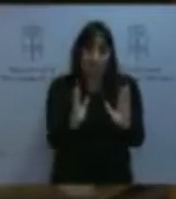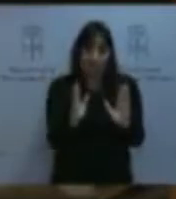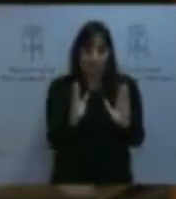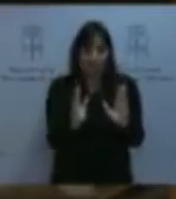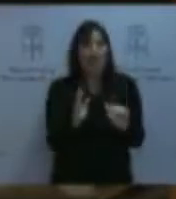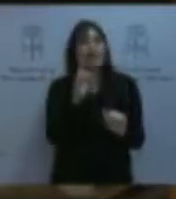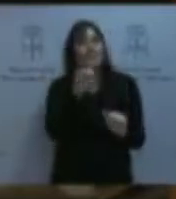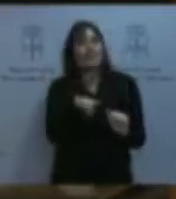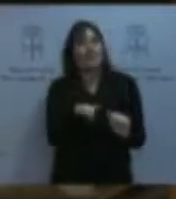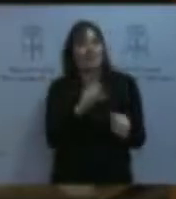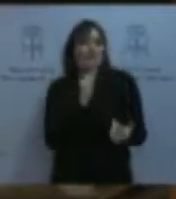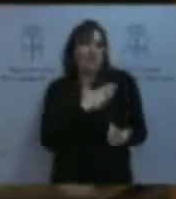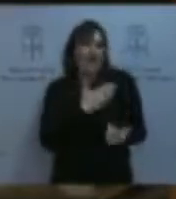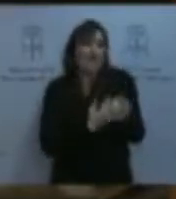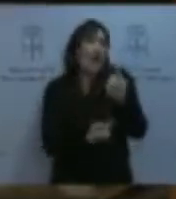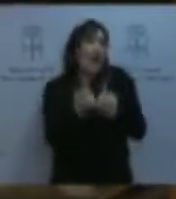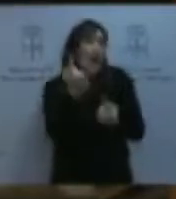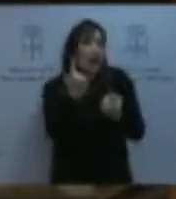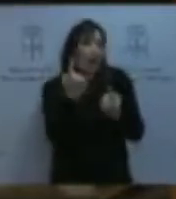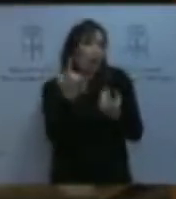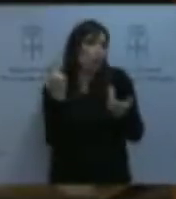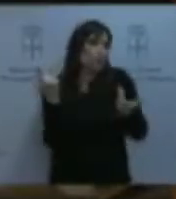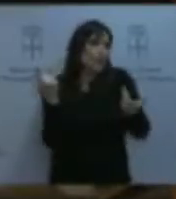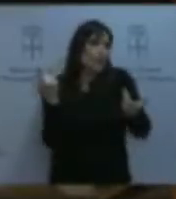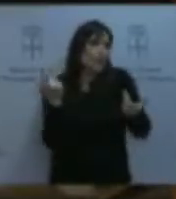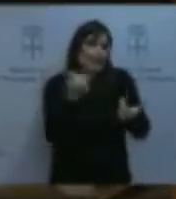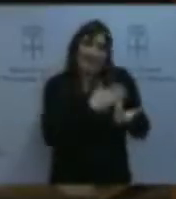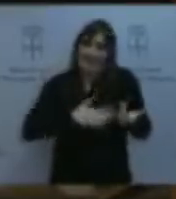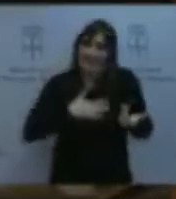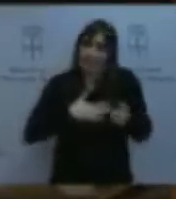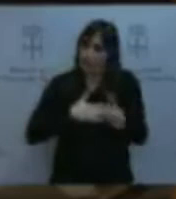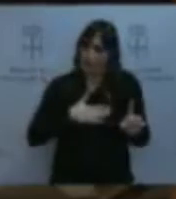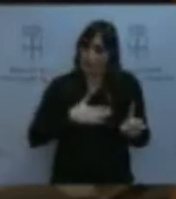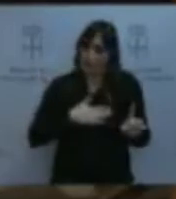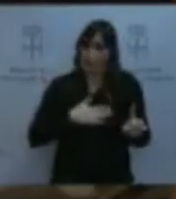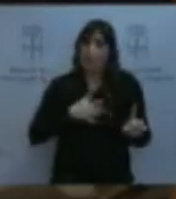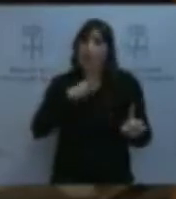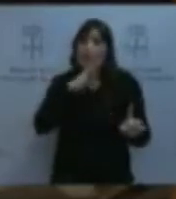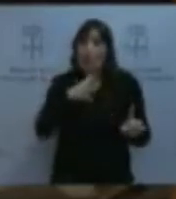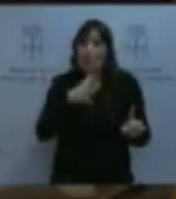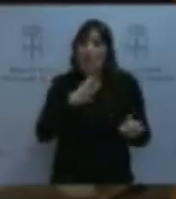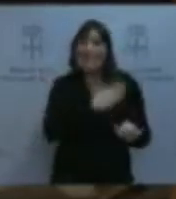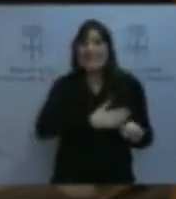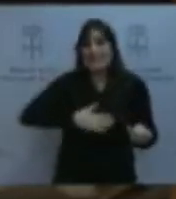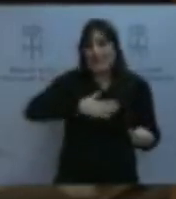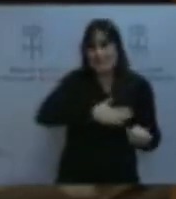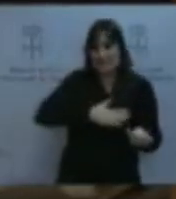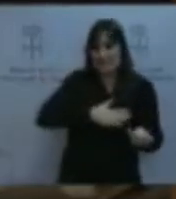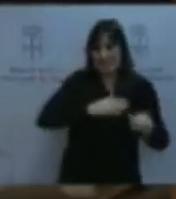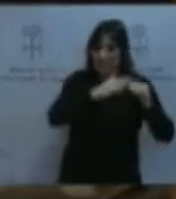lo que podría darse como satisfacción, entre otras cosas porque se ha subordinado la satisfacción de la vivienda a las lógicas pues de